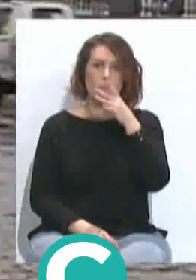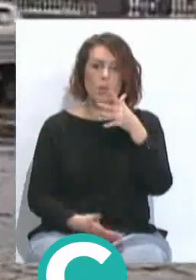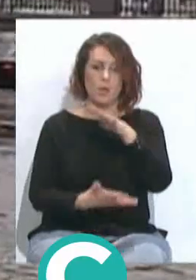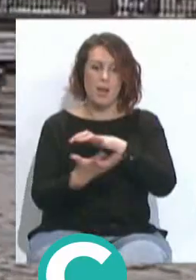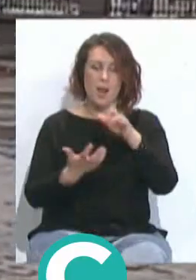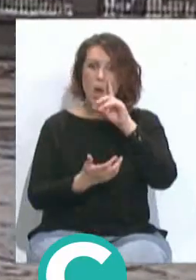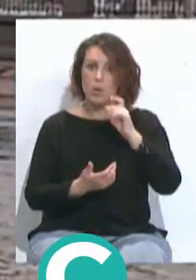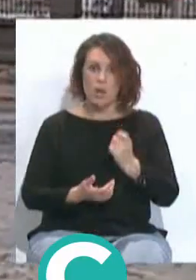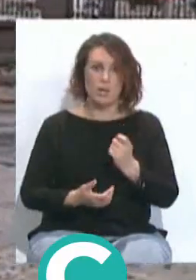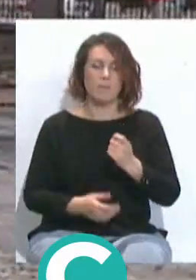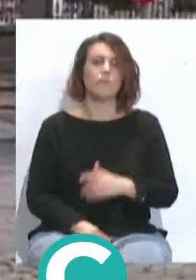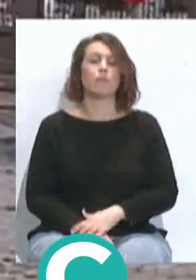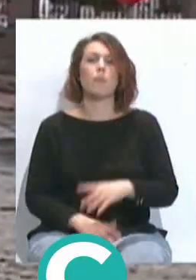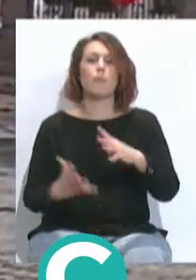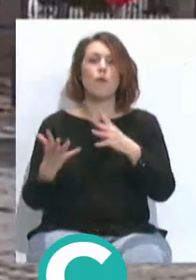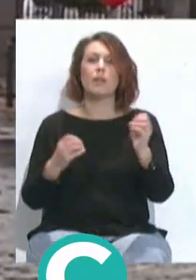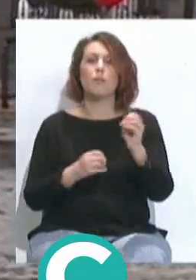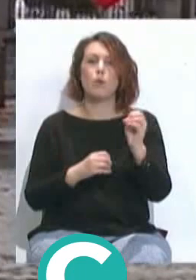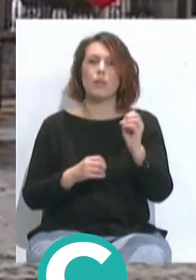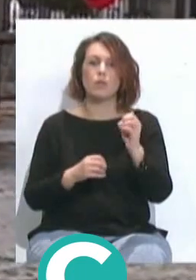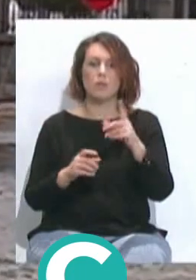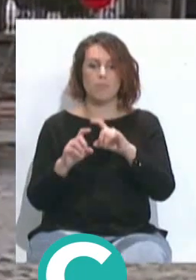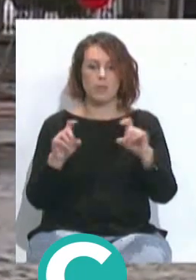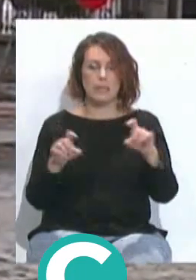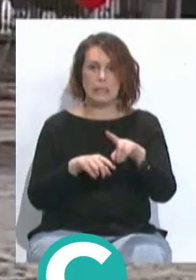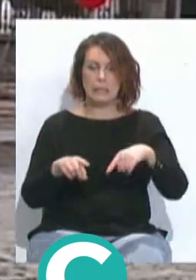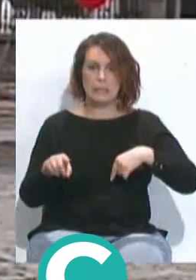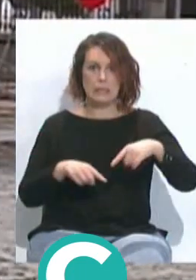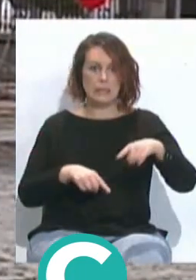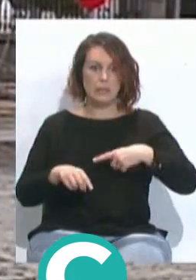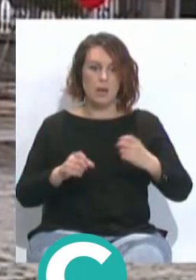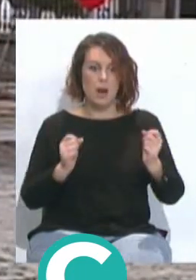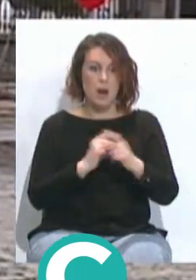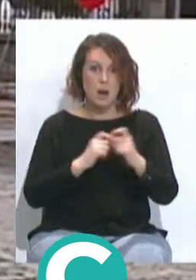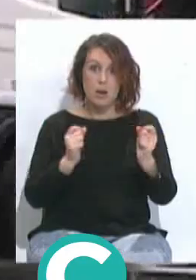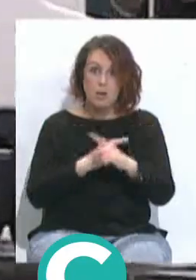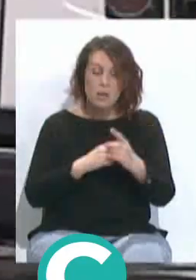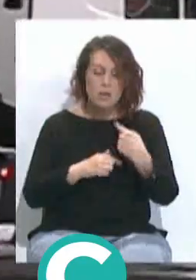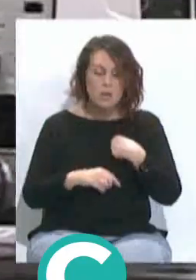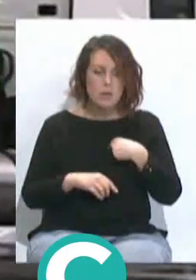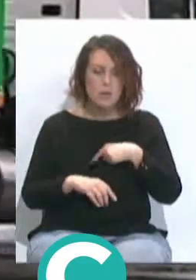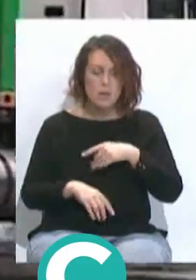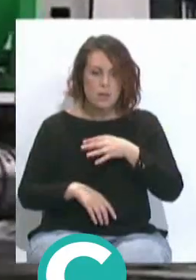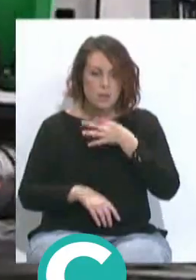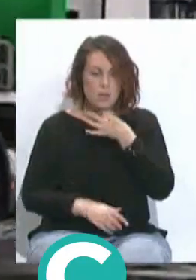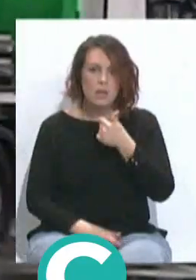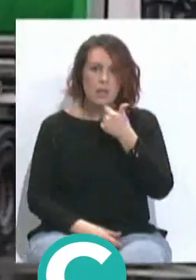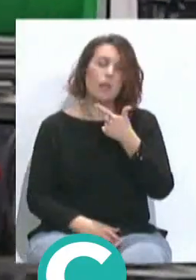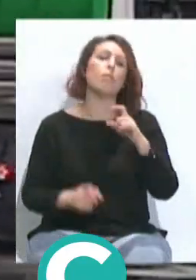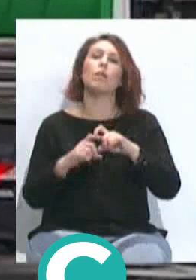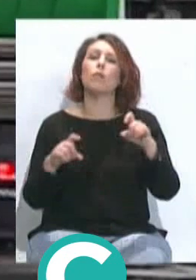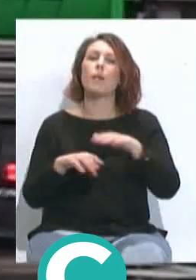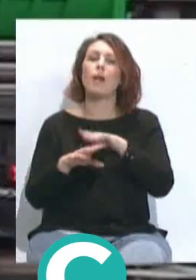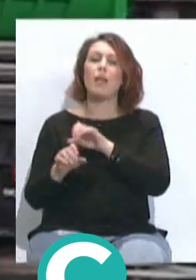la guerra de Ucrania el 90% de las empresas de transporte por carretera están en quiebra según la plataforma